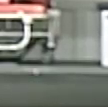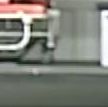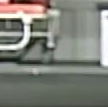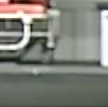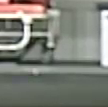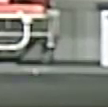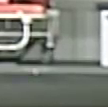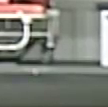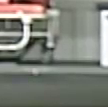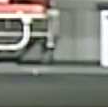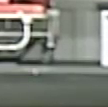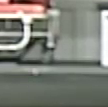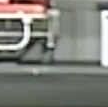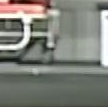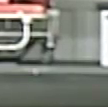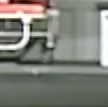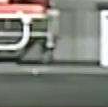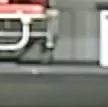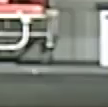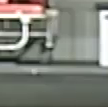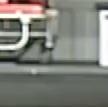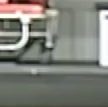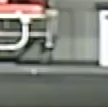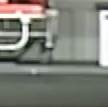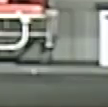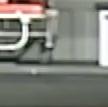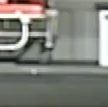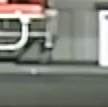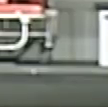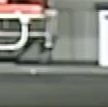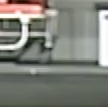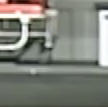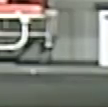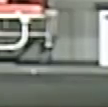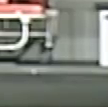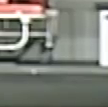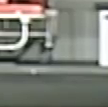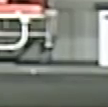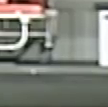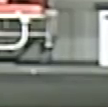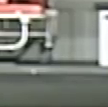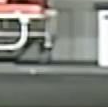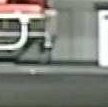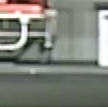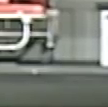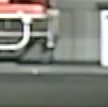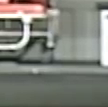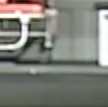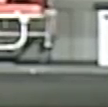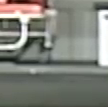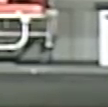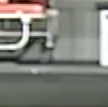Que no hubieran dolido tanto si hubieran ingresado los 100.000 millones, si el petróleo se hubiera mantenido en 80, en 100.